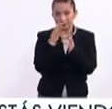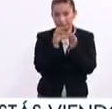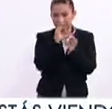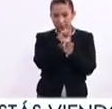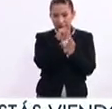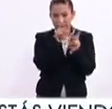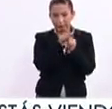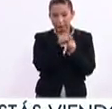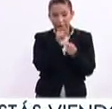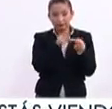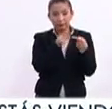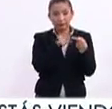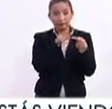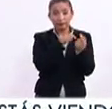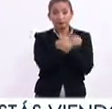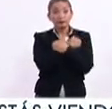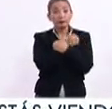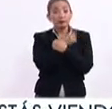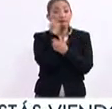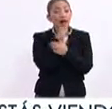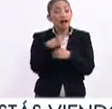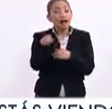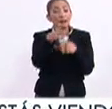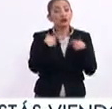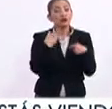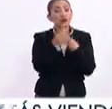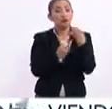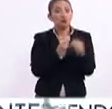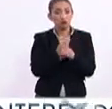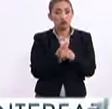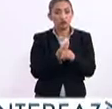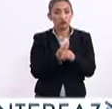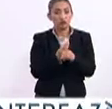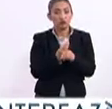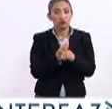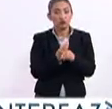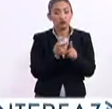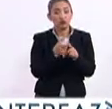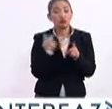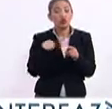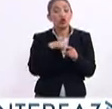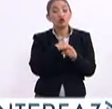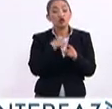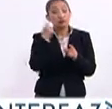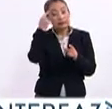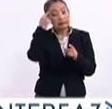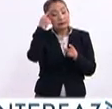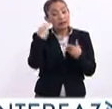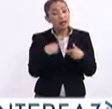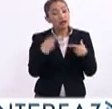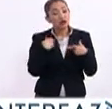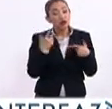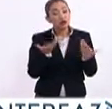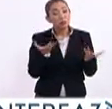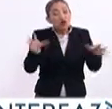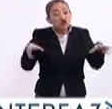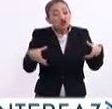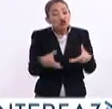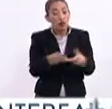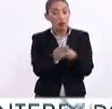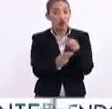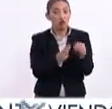comentar brevemente. La primera es la educación para la ciudadanía mundial, es decir, entender que somos ciudadanos del mundo y que nos